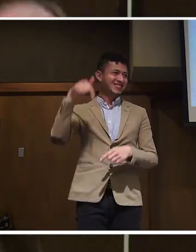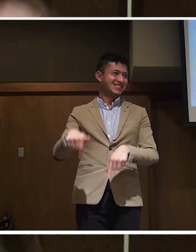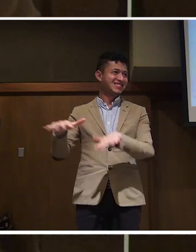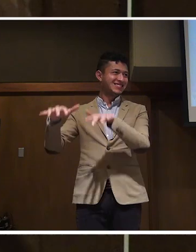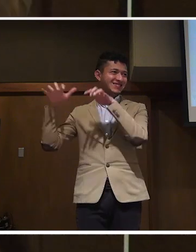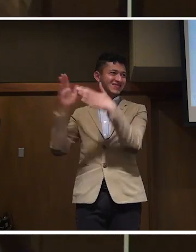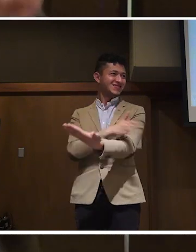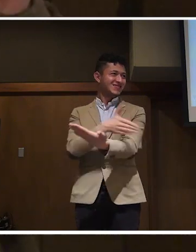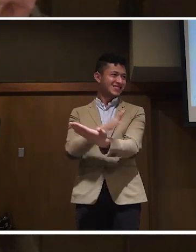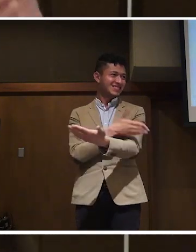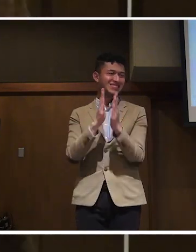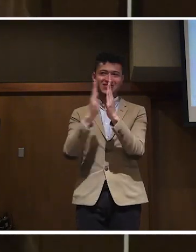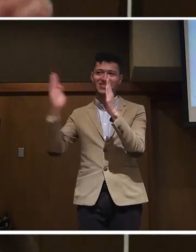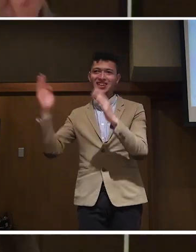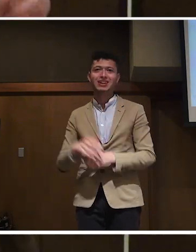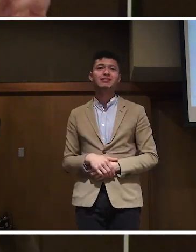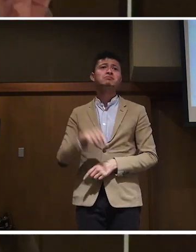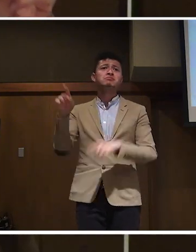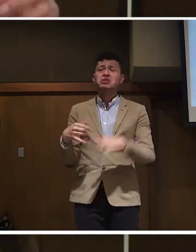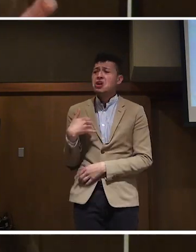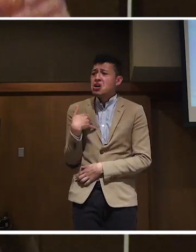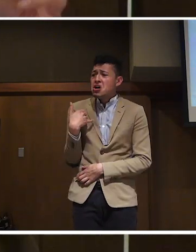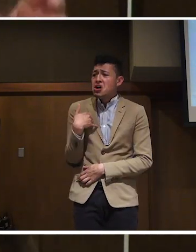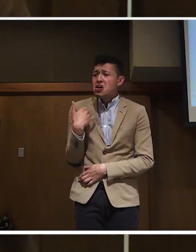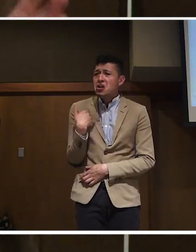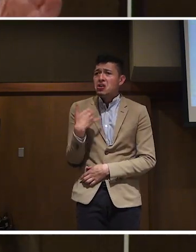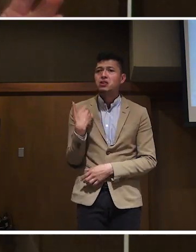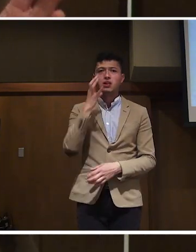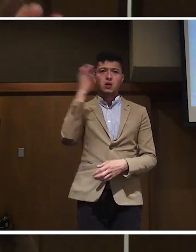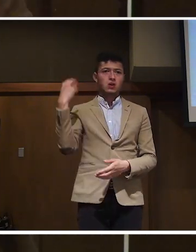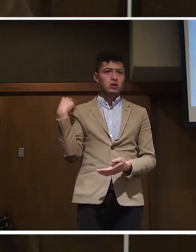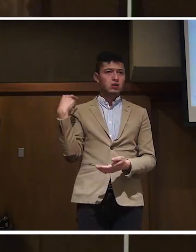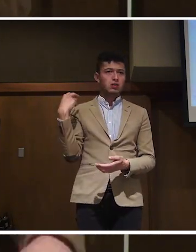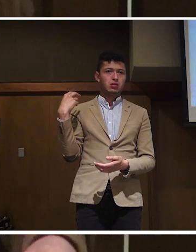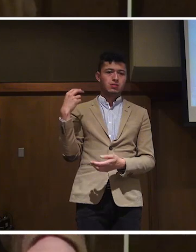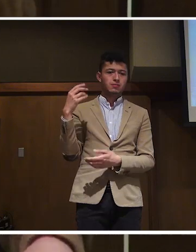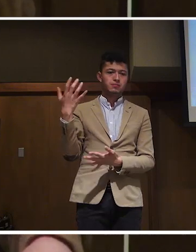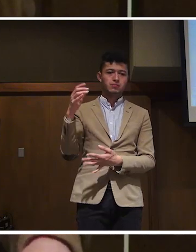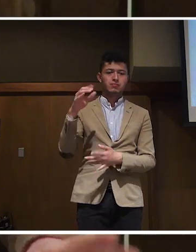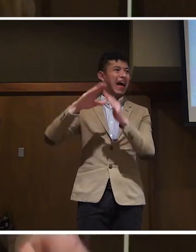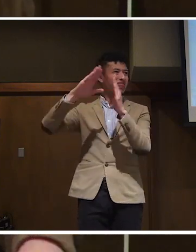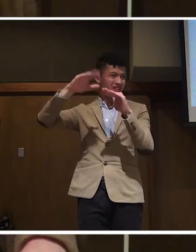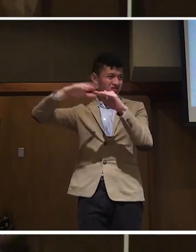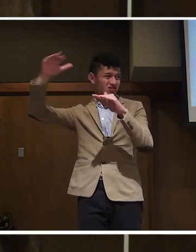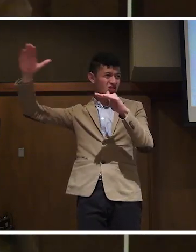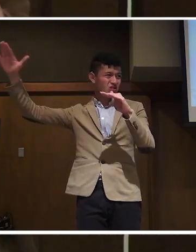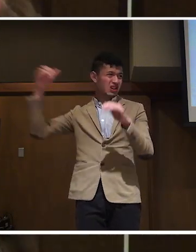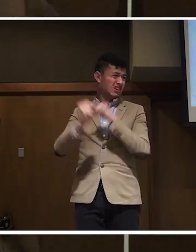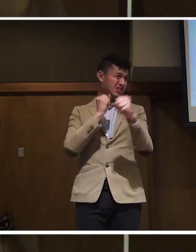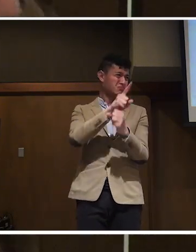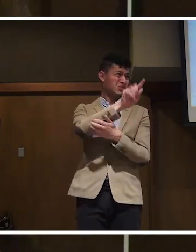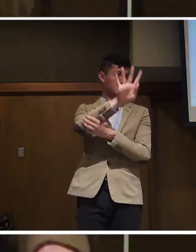y aquí estaba la grabación completa del concierto del Orfeón de la Universidad de Antioquia de los